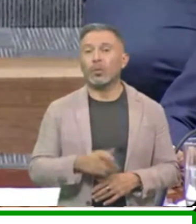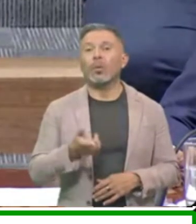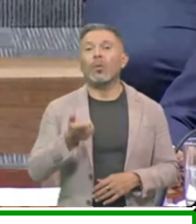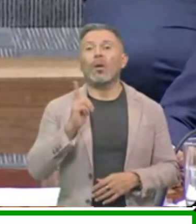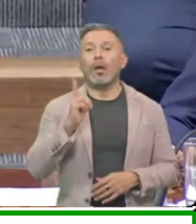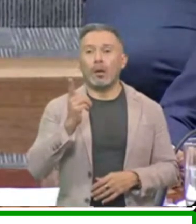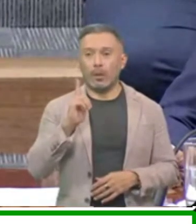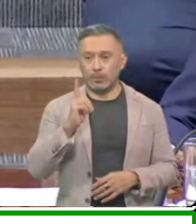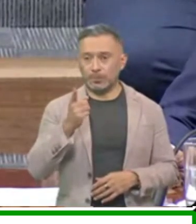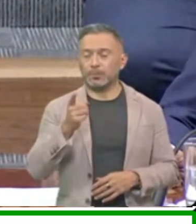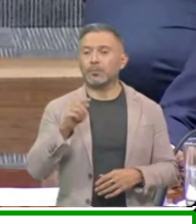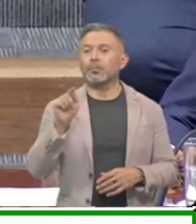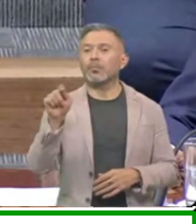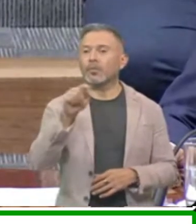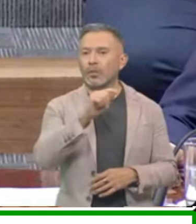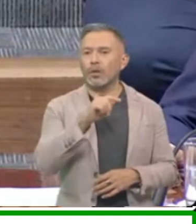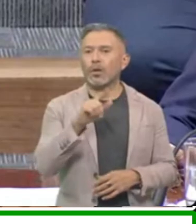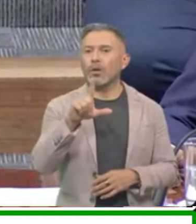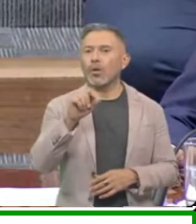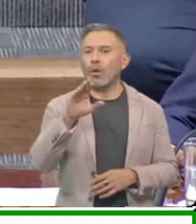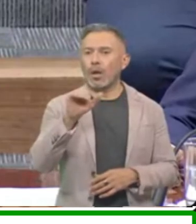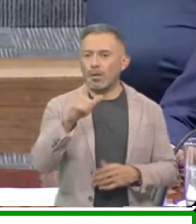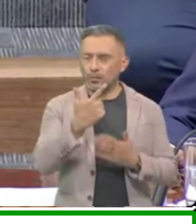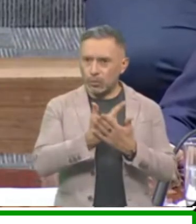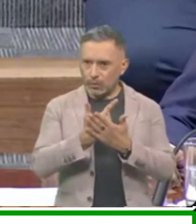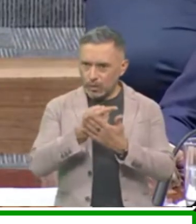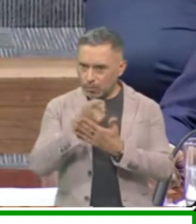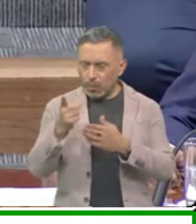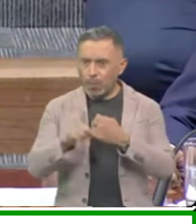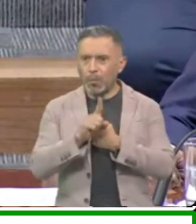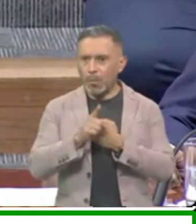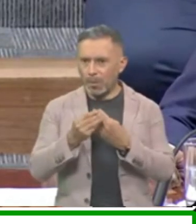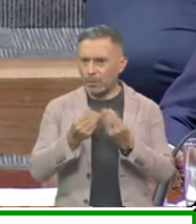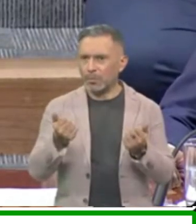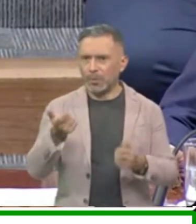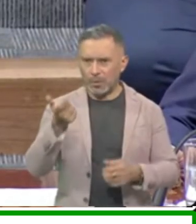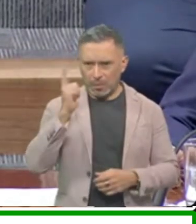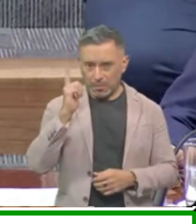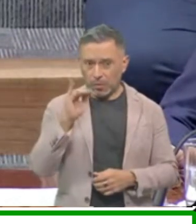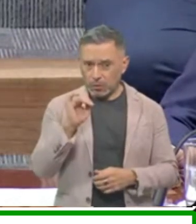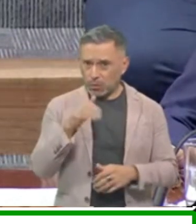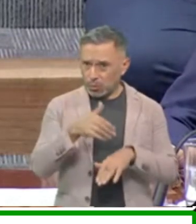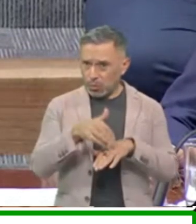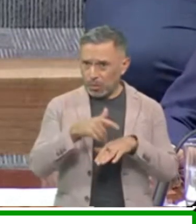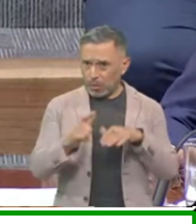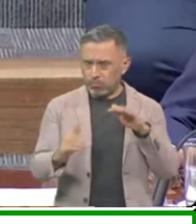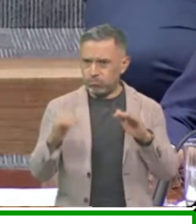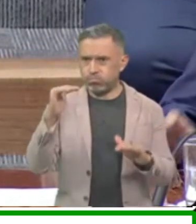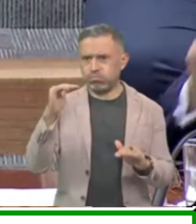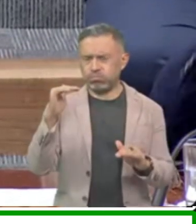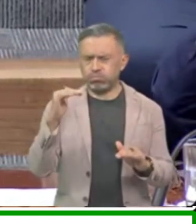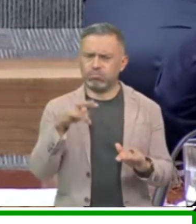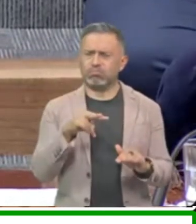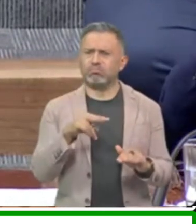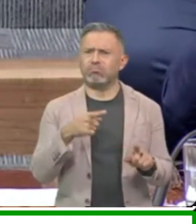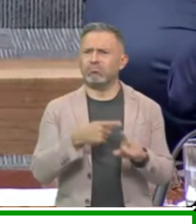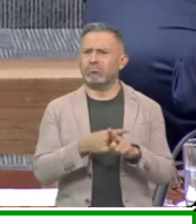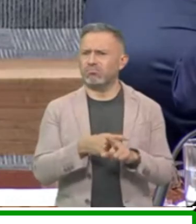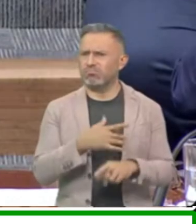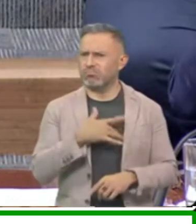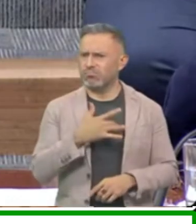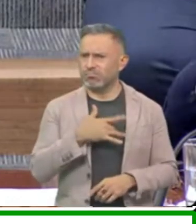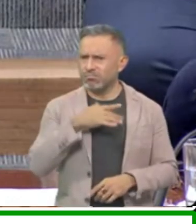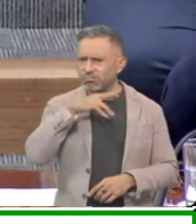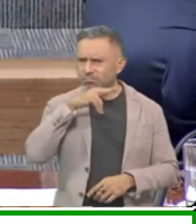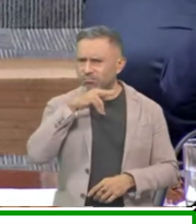aspiramos a que los conteos locales resuelvan eso. Pero sí hay una diferencia que nos preocupa. Hay versiones